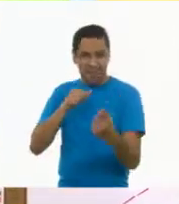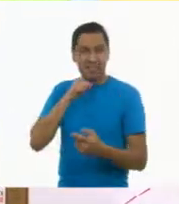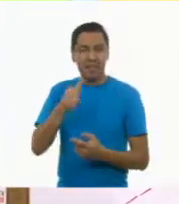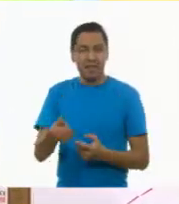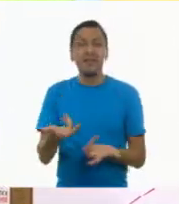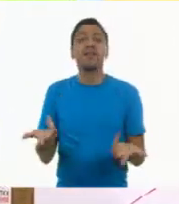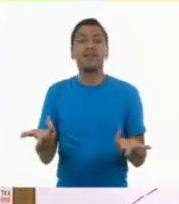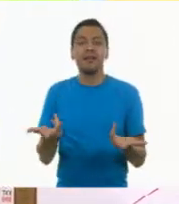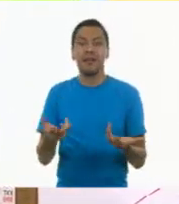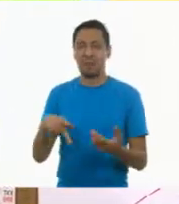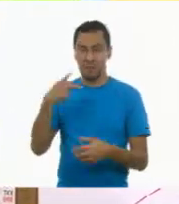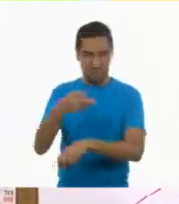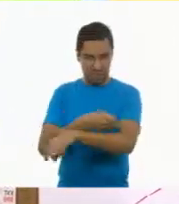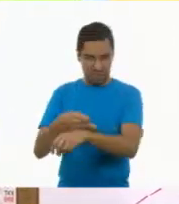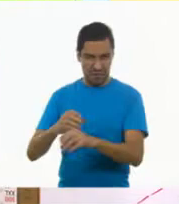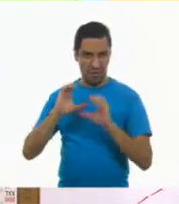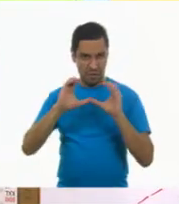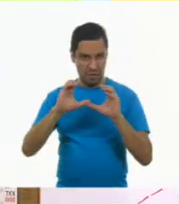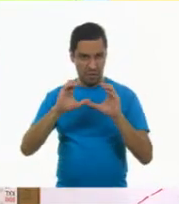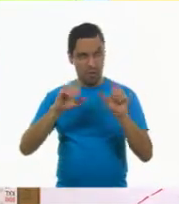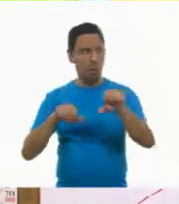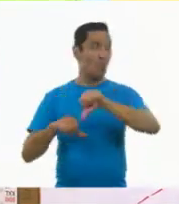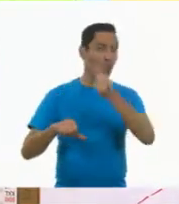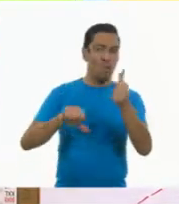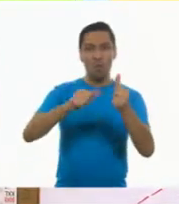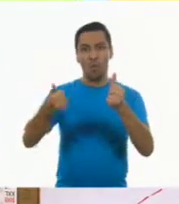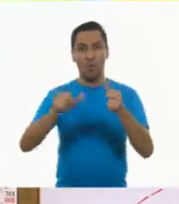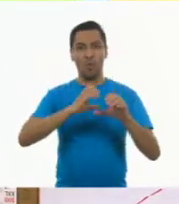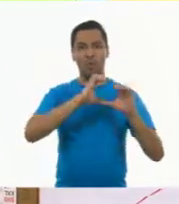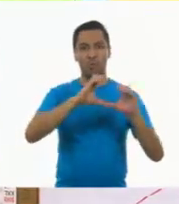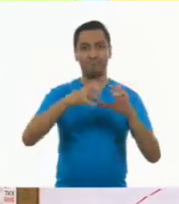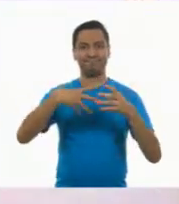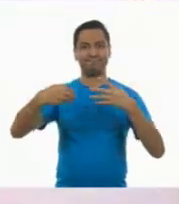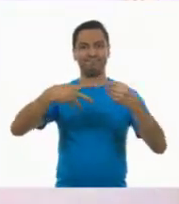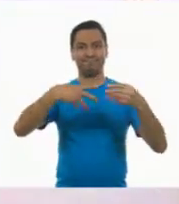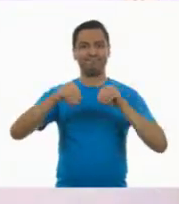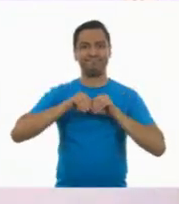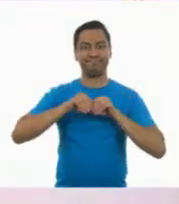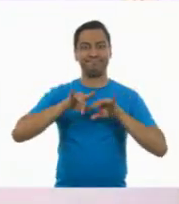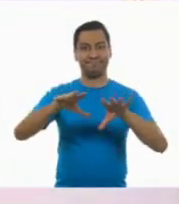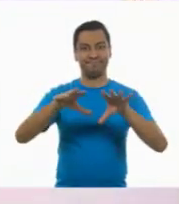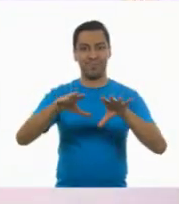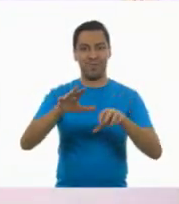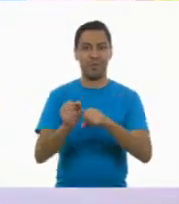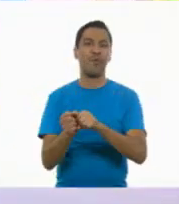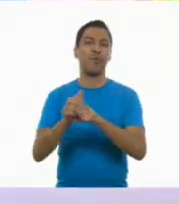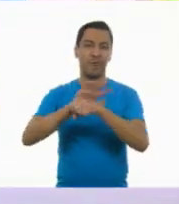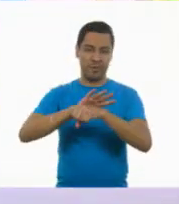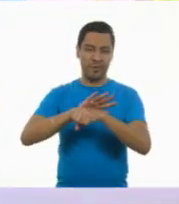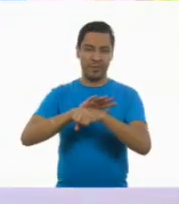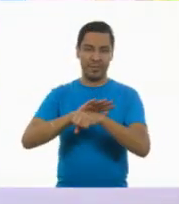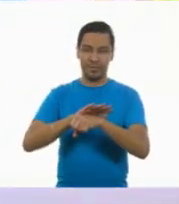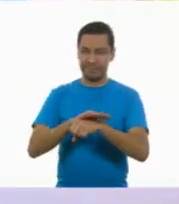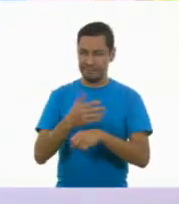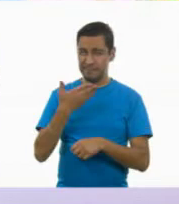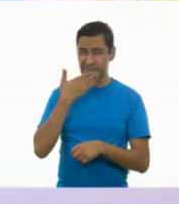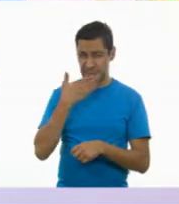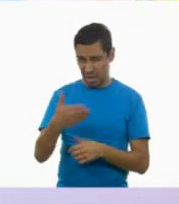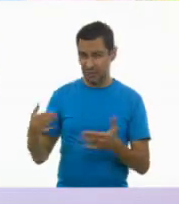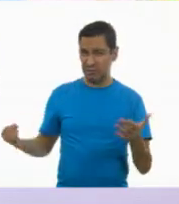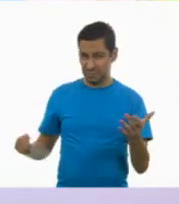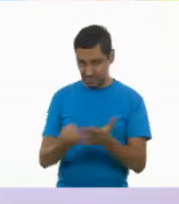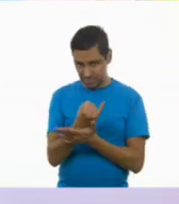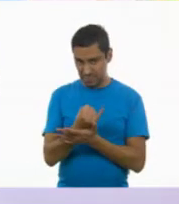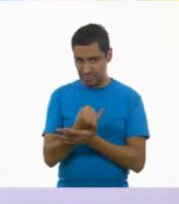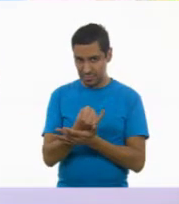cubrebocas, no cuidaron a su familia y, como vimos, se contagiaron todos de COVID-19. Sí. Indudablemente, esa no fue una muy